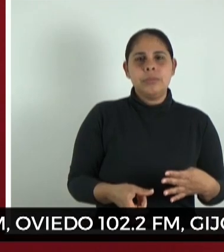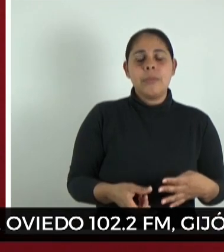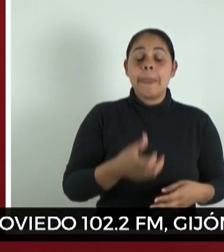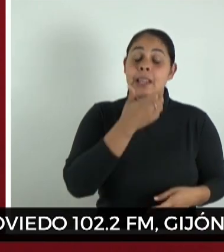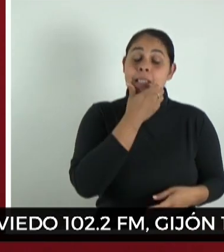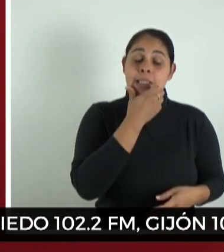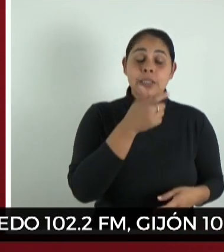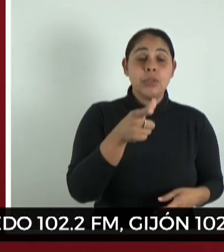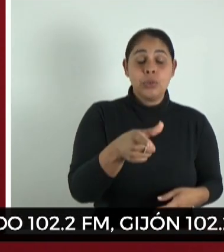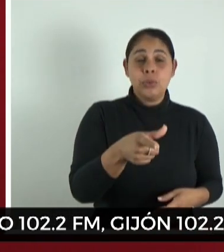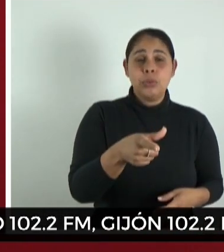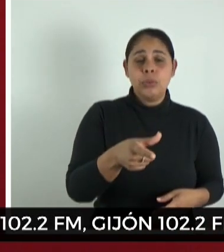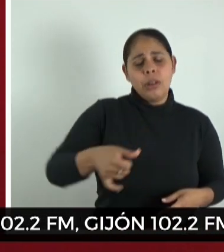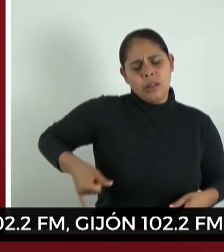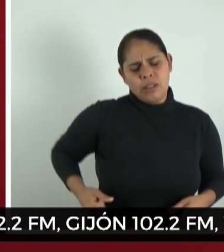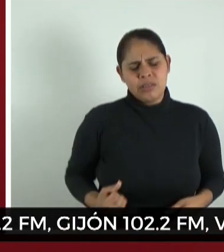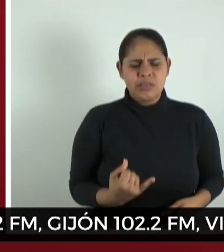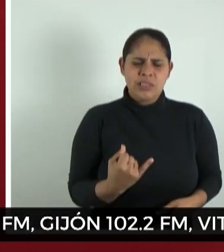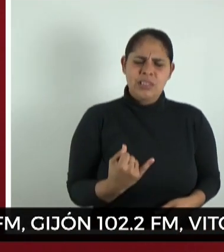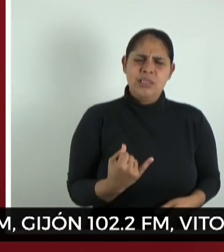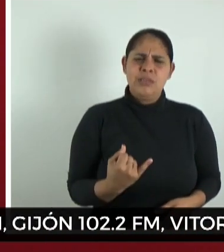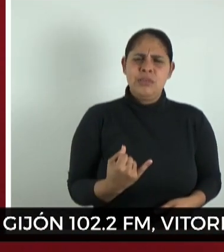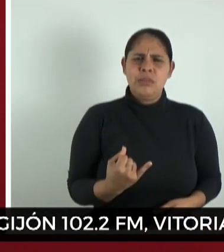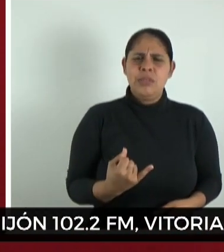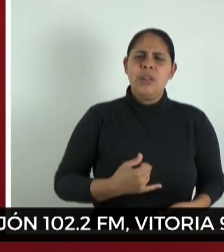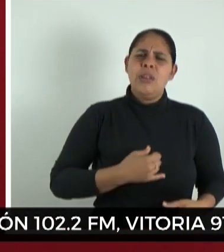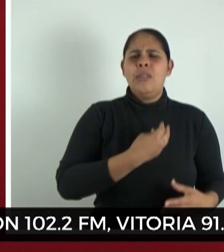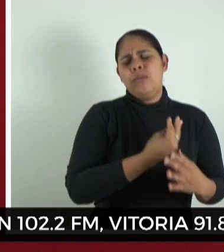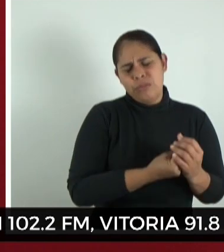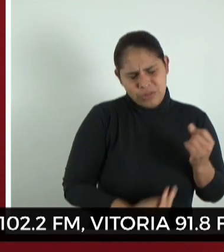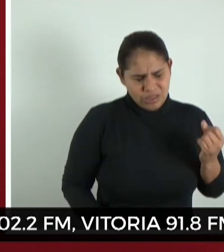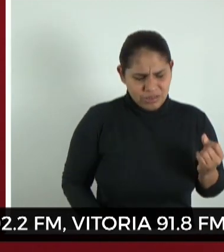Si estás cansado, agobiado, entonces